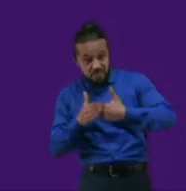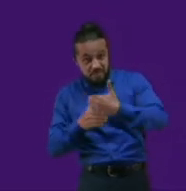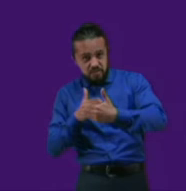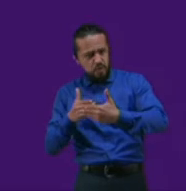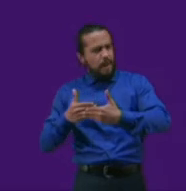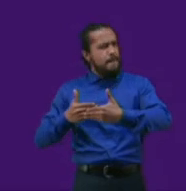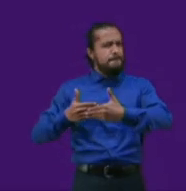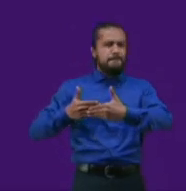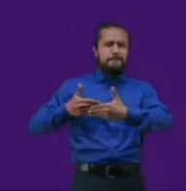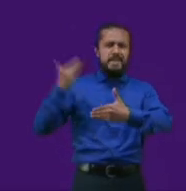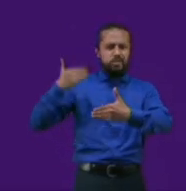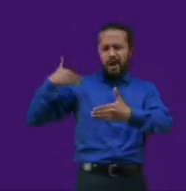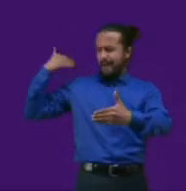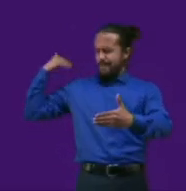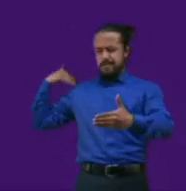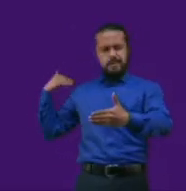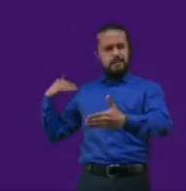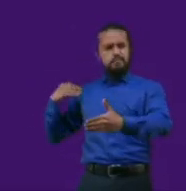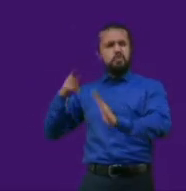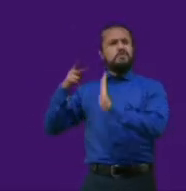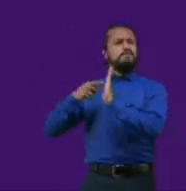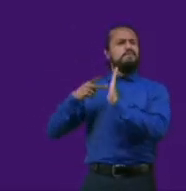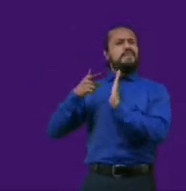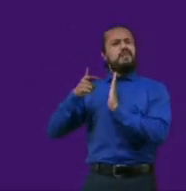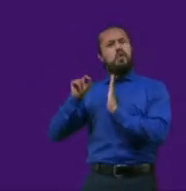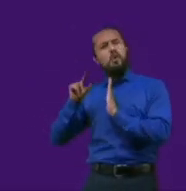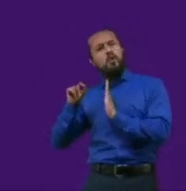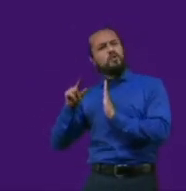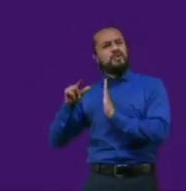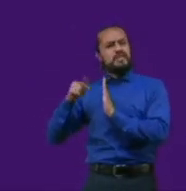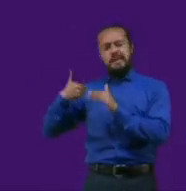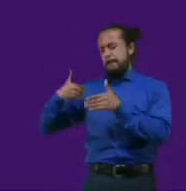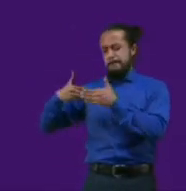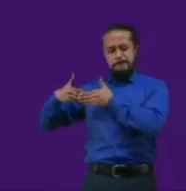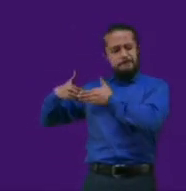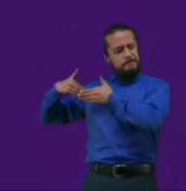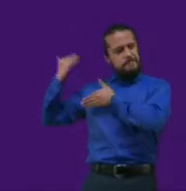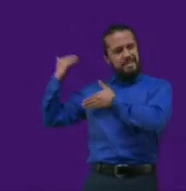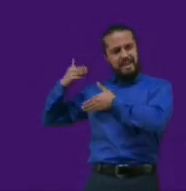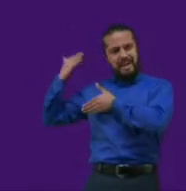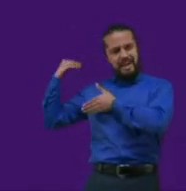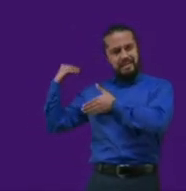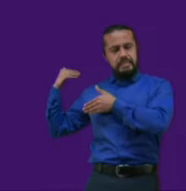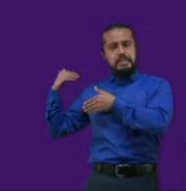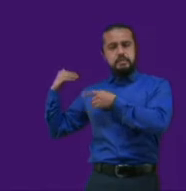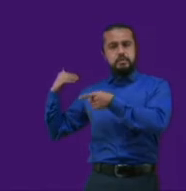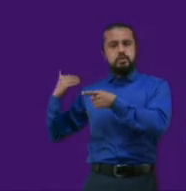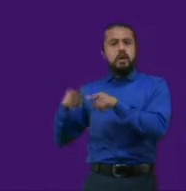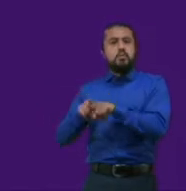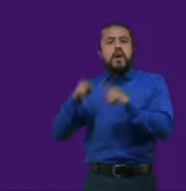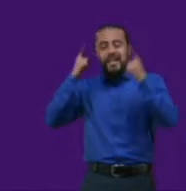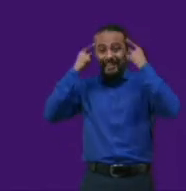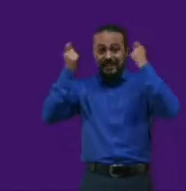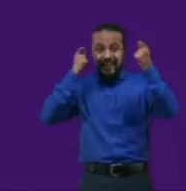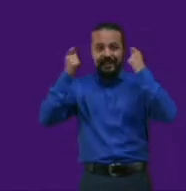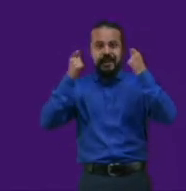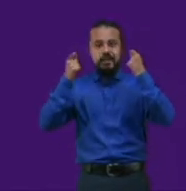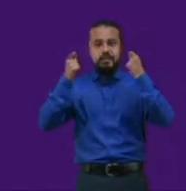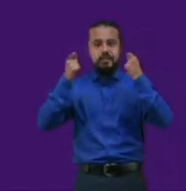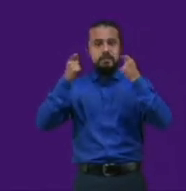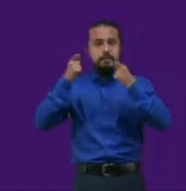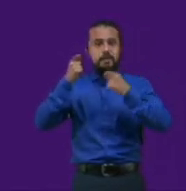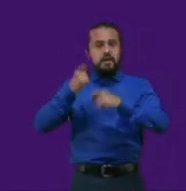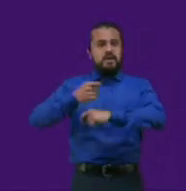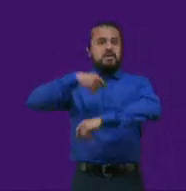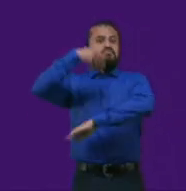principio, si lo hubiéramos acogido como uno de los, digamos que las estrategias bandera, posiblemente estaríamos hoy mucho más